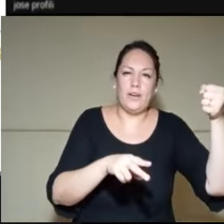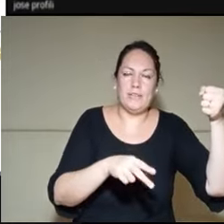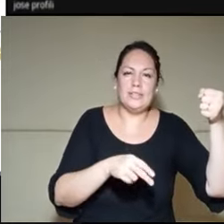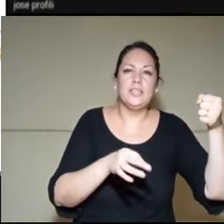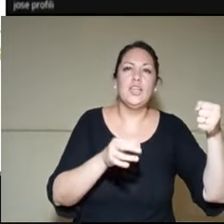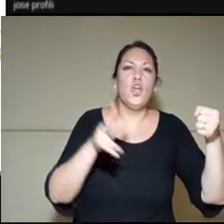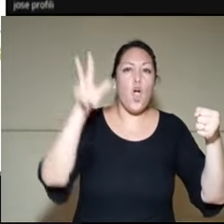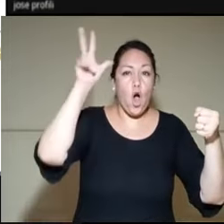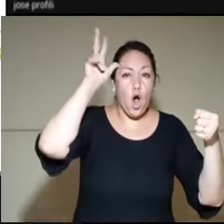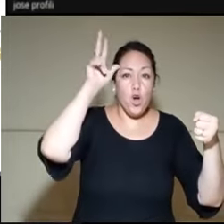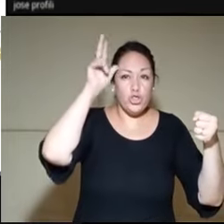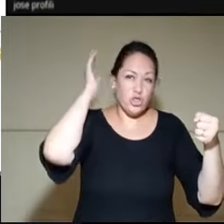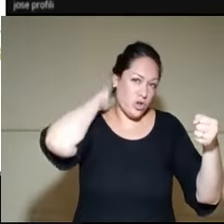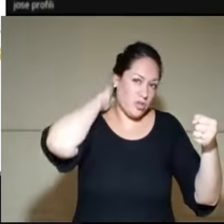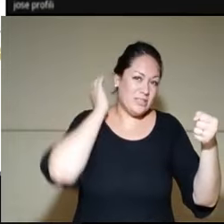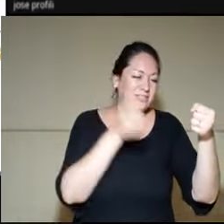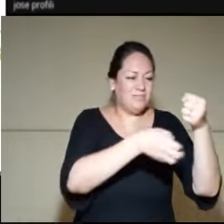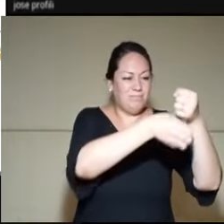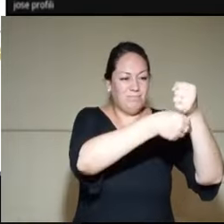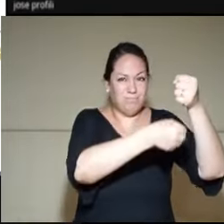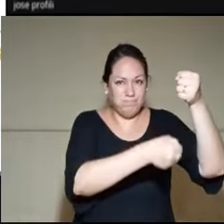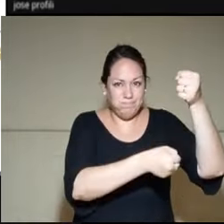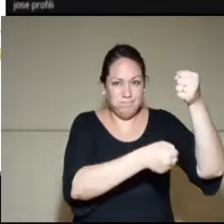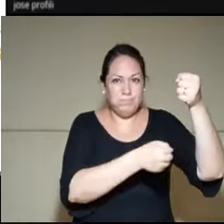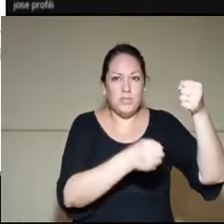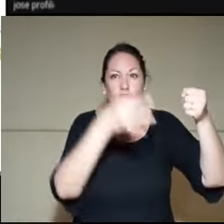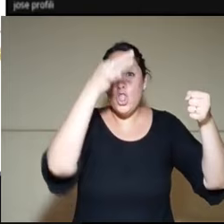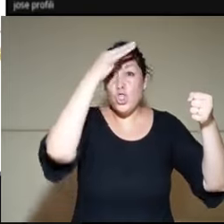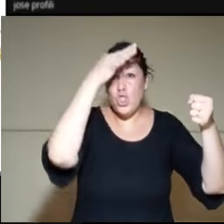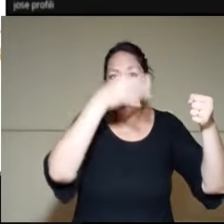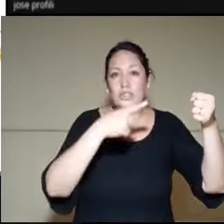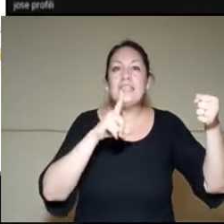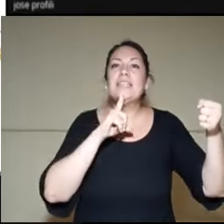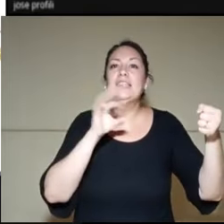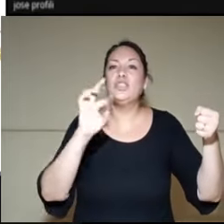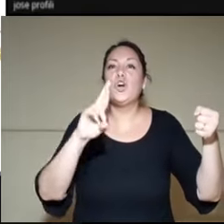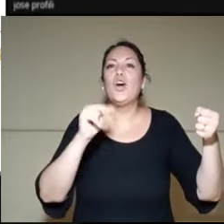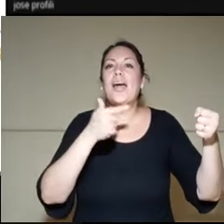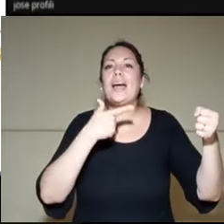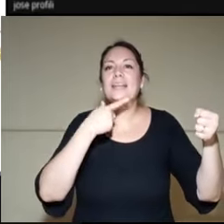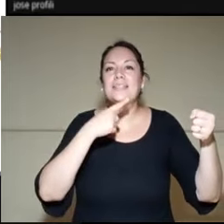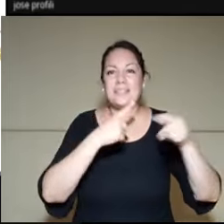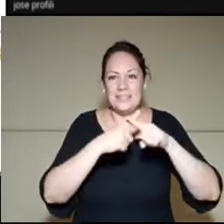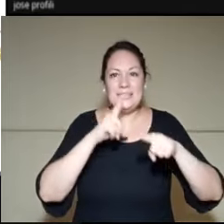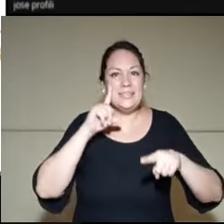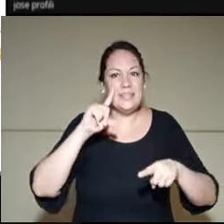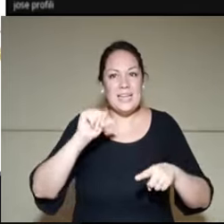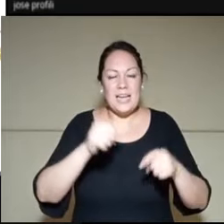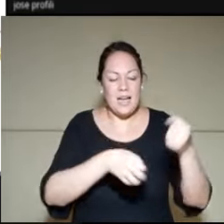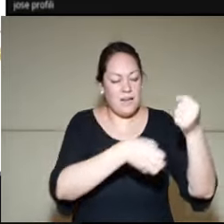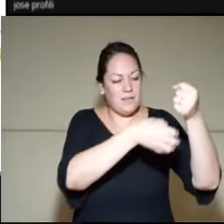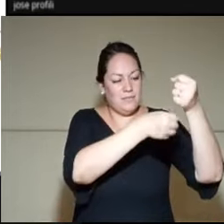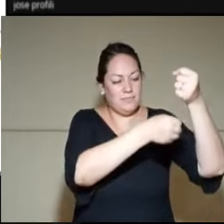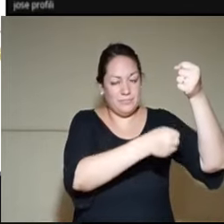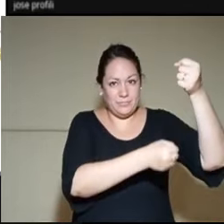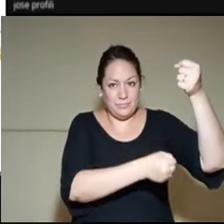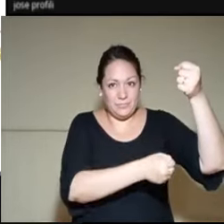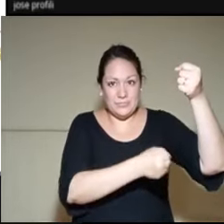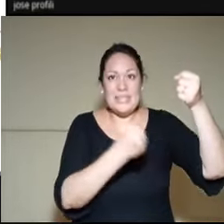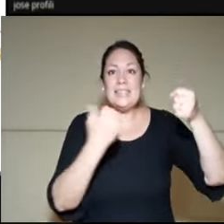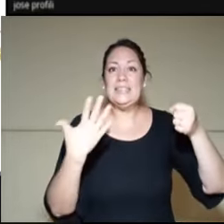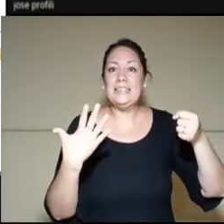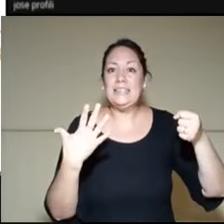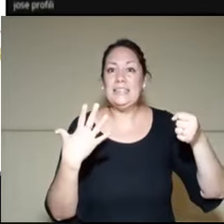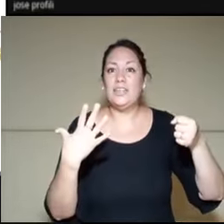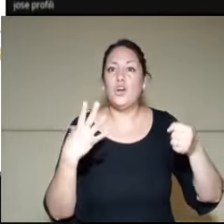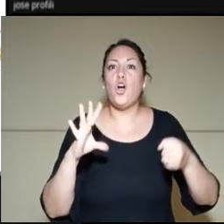Entonces, tienen 8 vértebras cervicales, 12 vértebras torácicas o dorsales, que por dentro va la